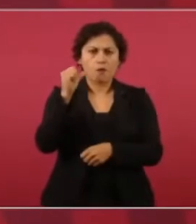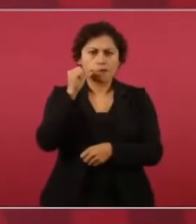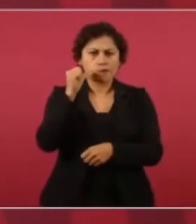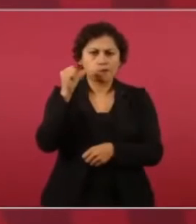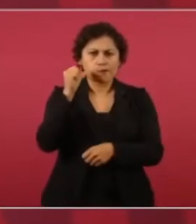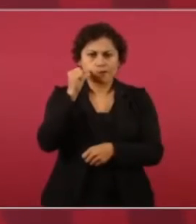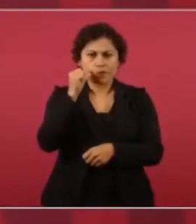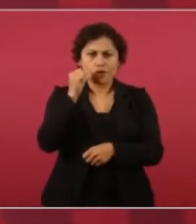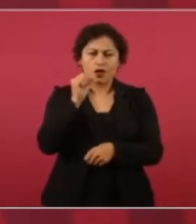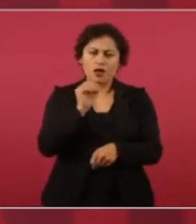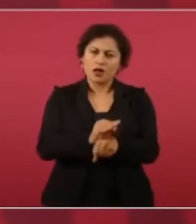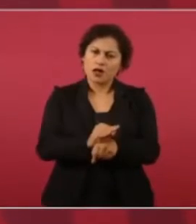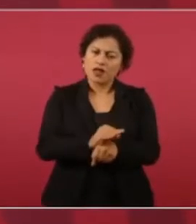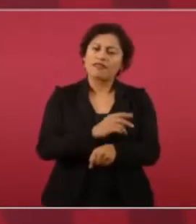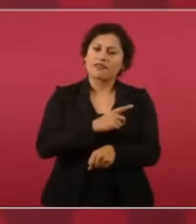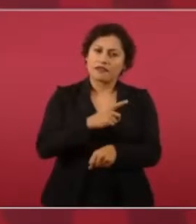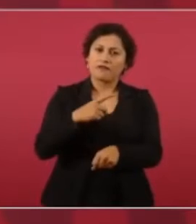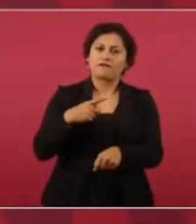por allá,